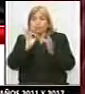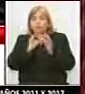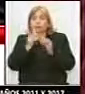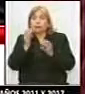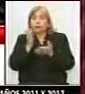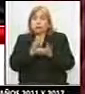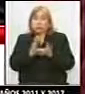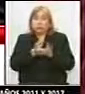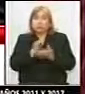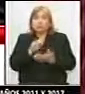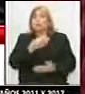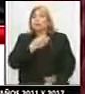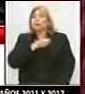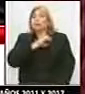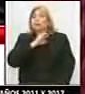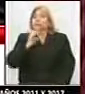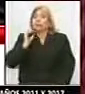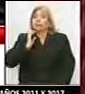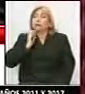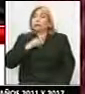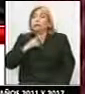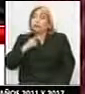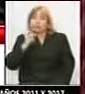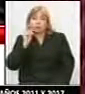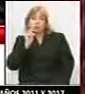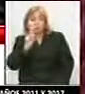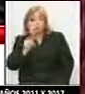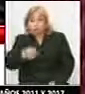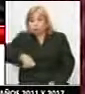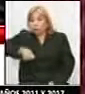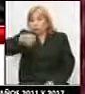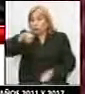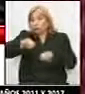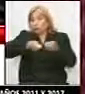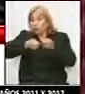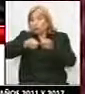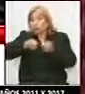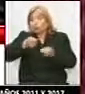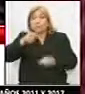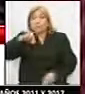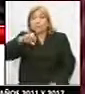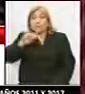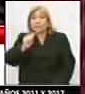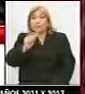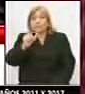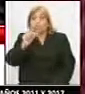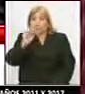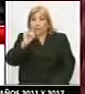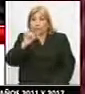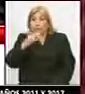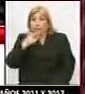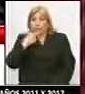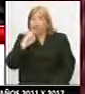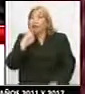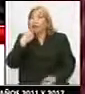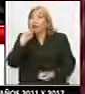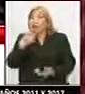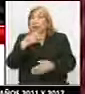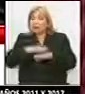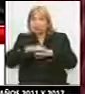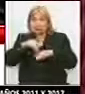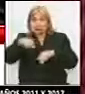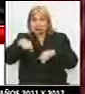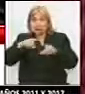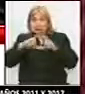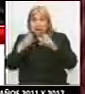el gobierno regional o no, debido a que su gerente general, el señor Marco Palomino Peña, ha manifestado a esta